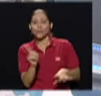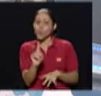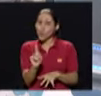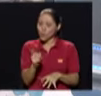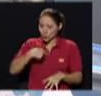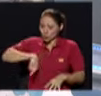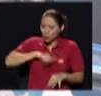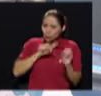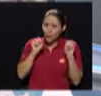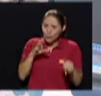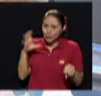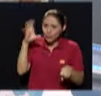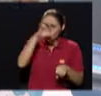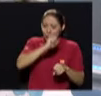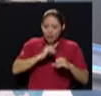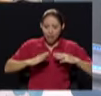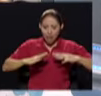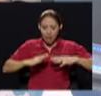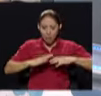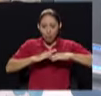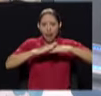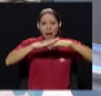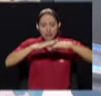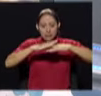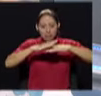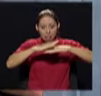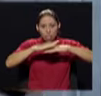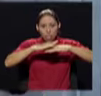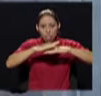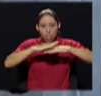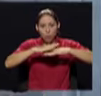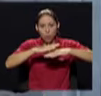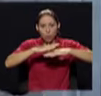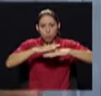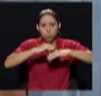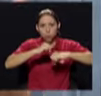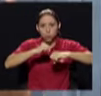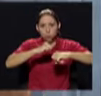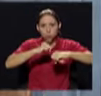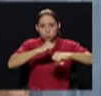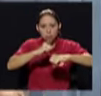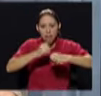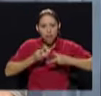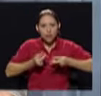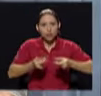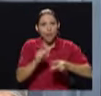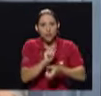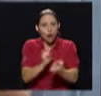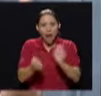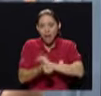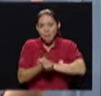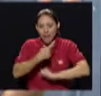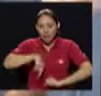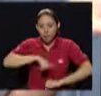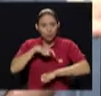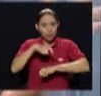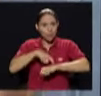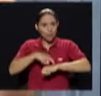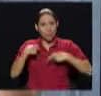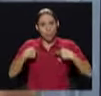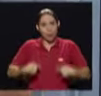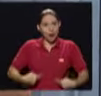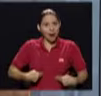que las placas se están moviendo, la velocidad de las placas no cambia en nuestro tiempo humano, en el